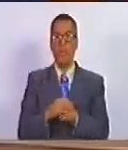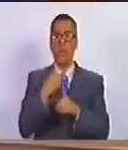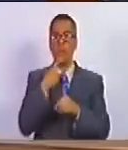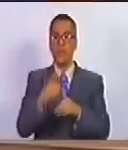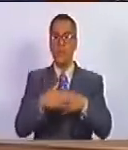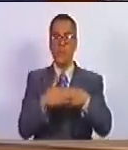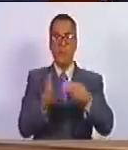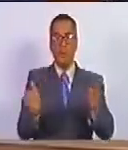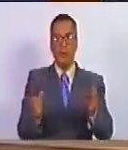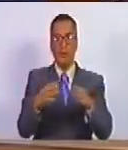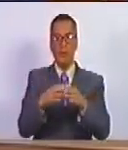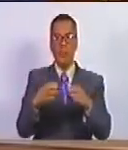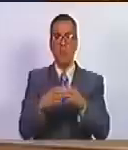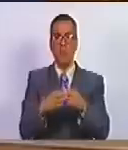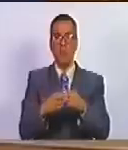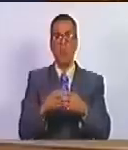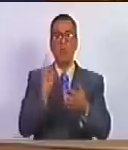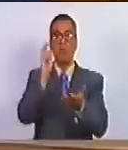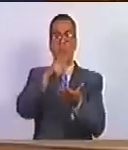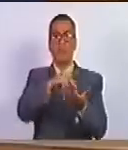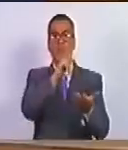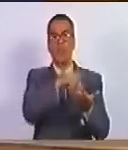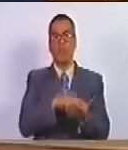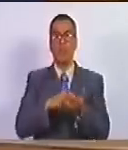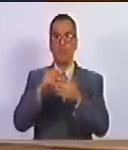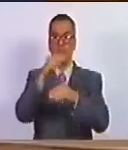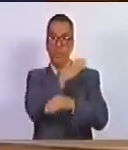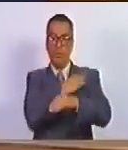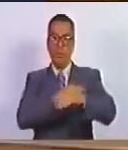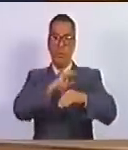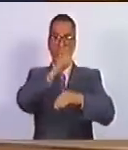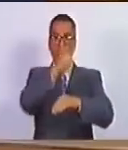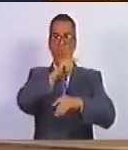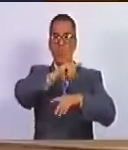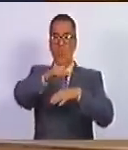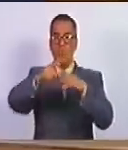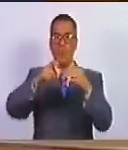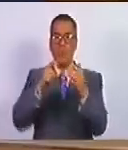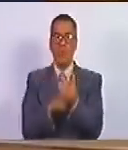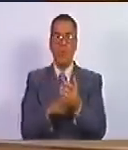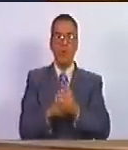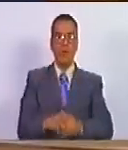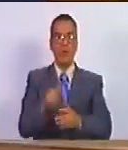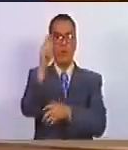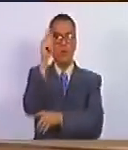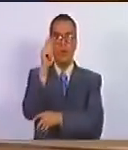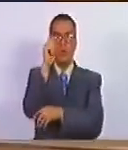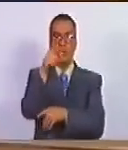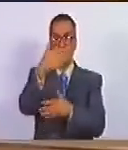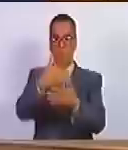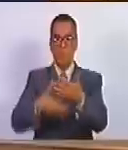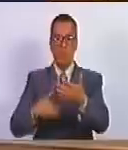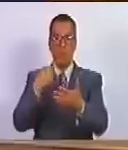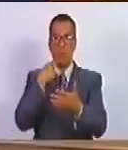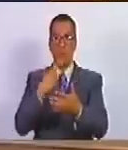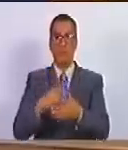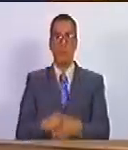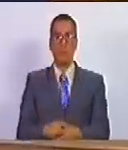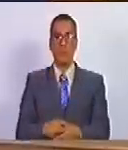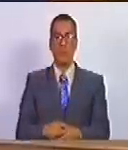declaró abierta la sesión ordinaria con la asistencia de la Junta Directiva en pleno y los diputados indicados en lista